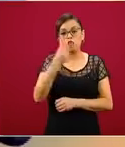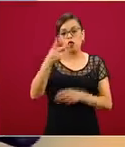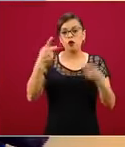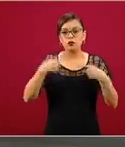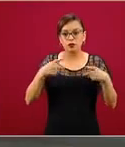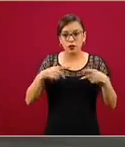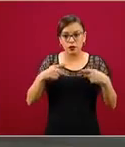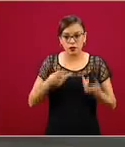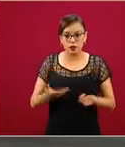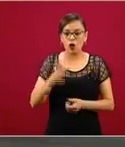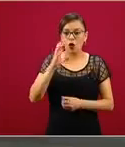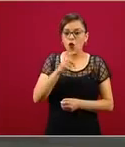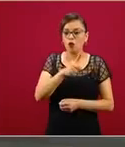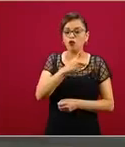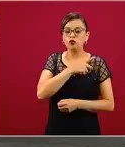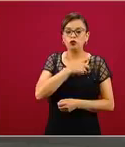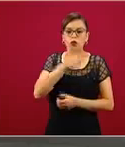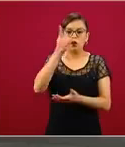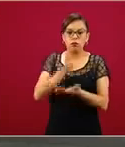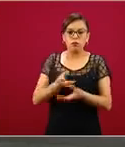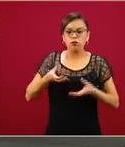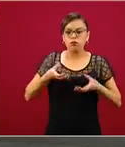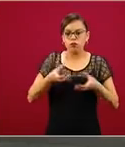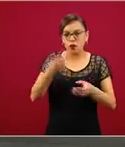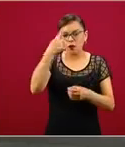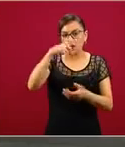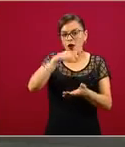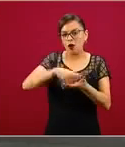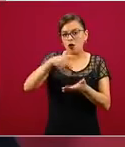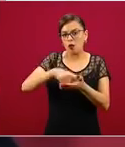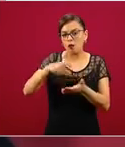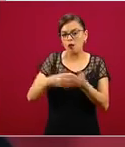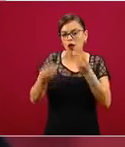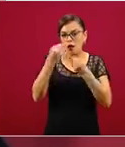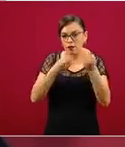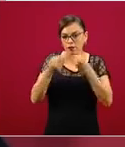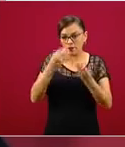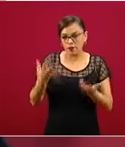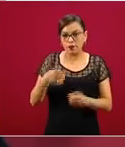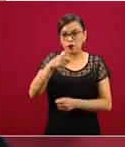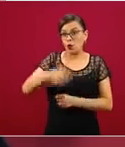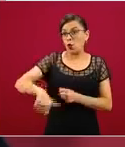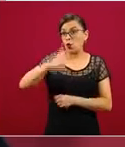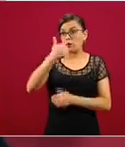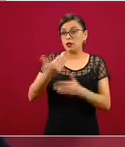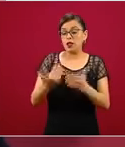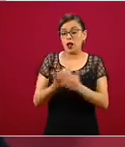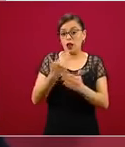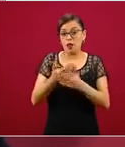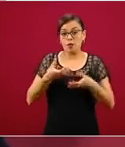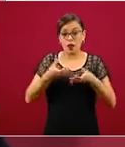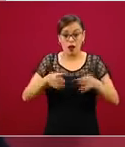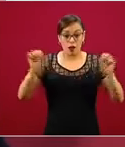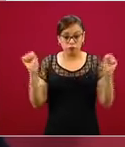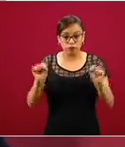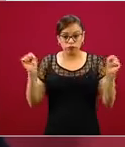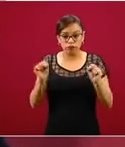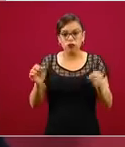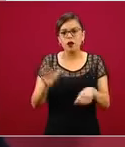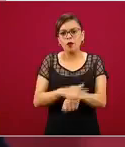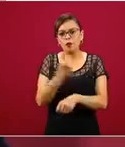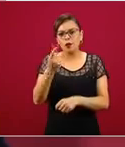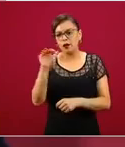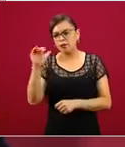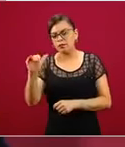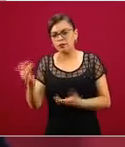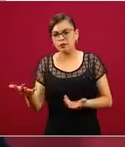salir para comprar alimentos. ¿Qué hace usted corriendo a las 11 de la mañana? Insisto, respeto total